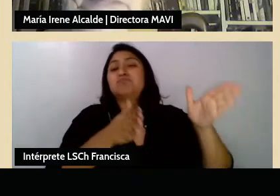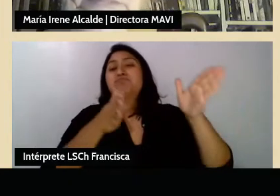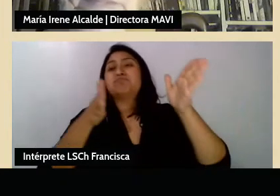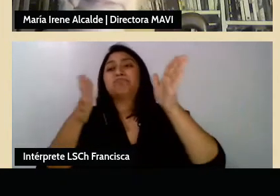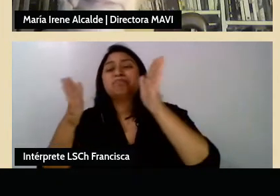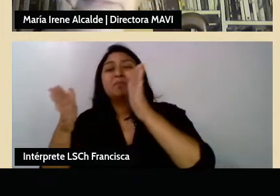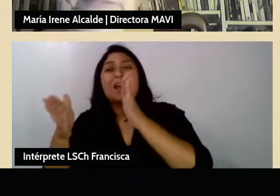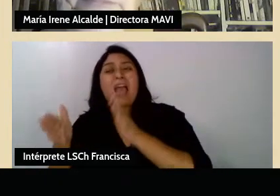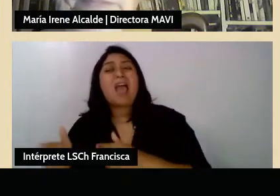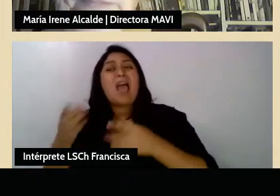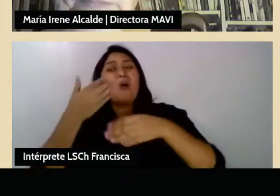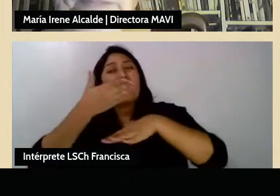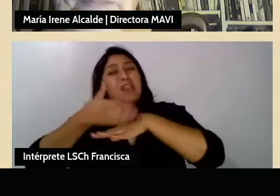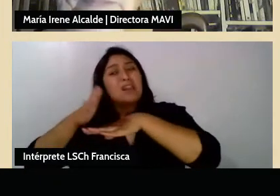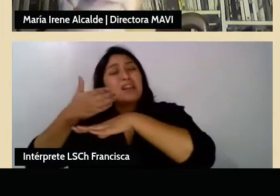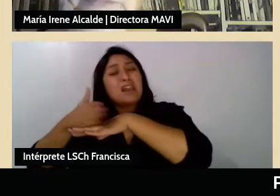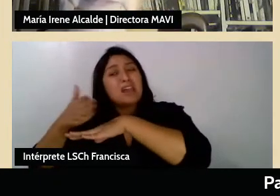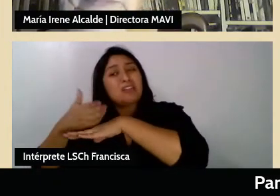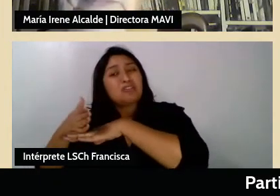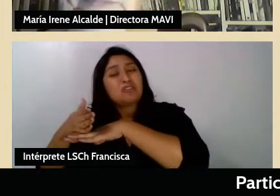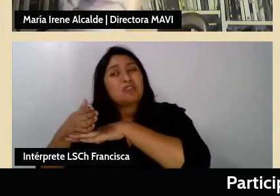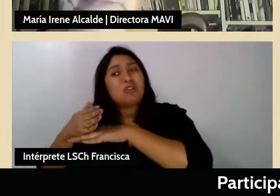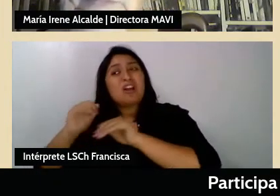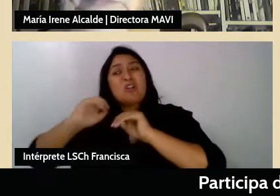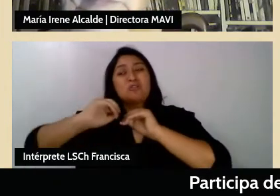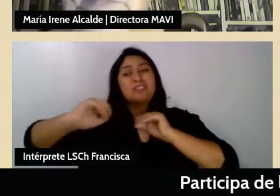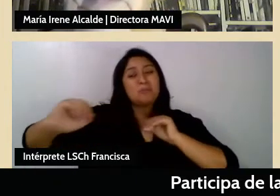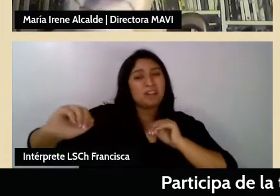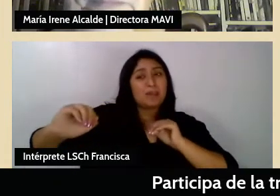canal nos puede acercar también a hacer este ejercicio